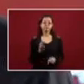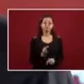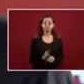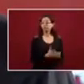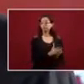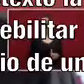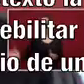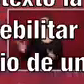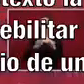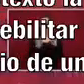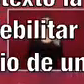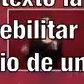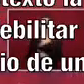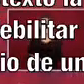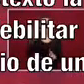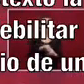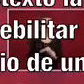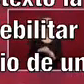republicana